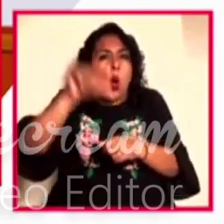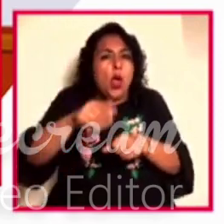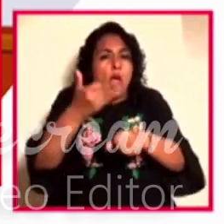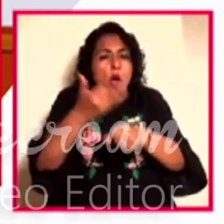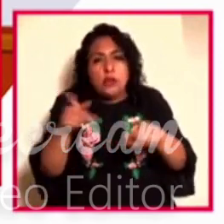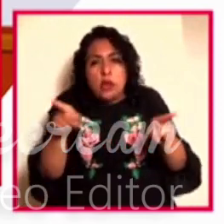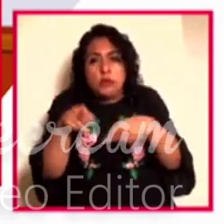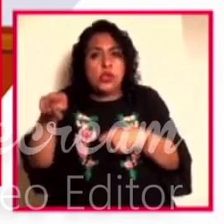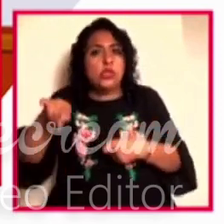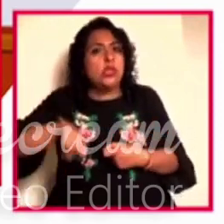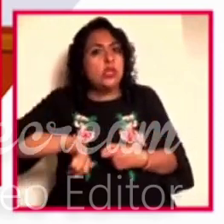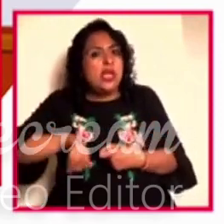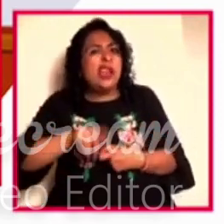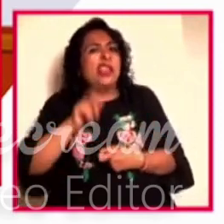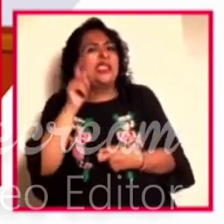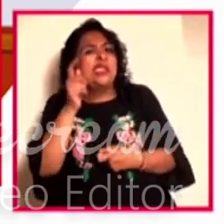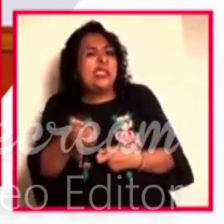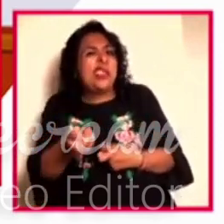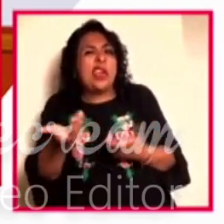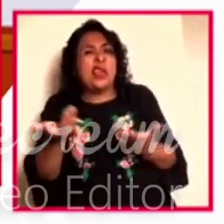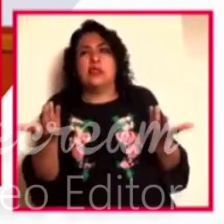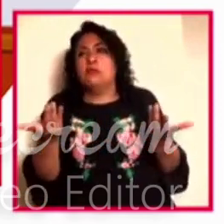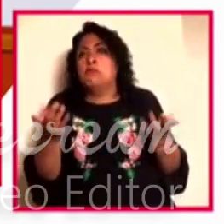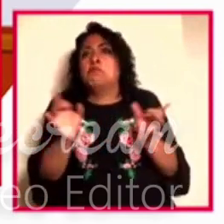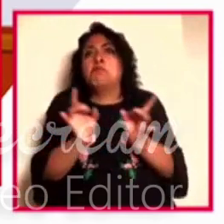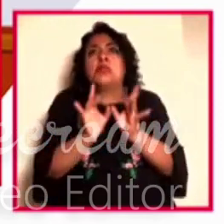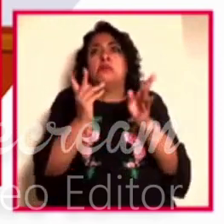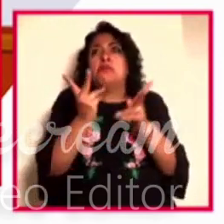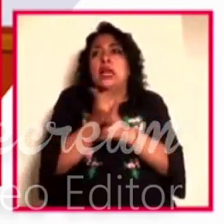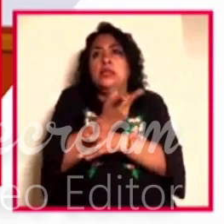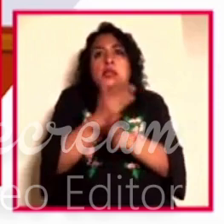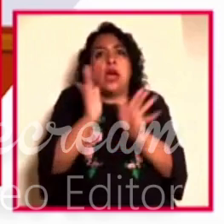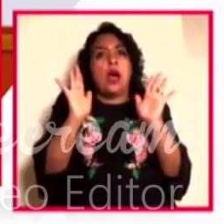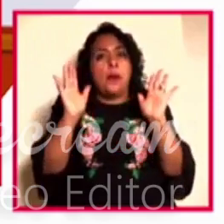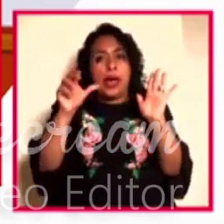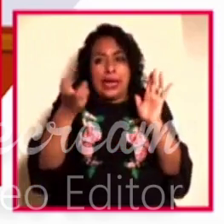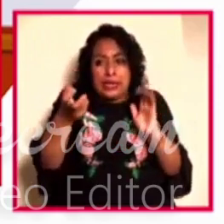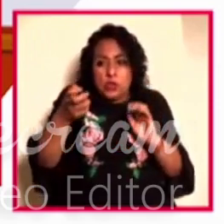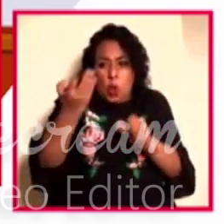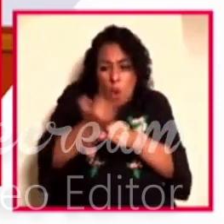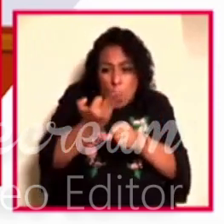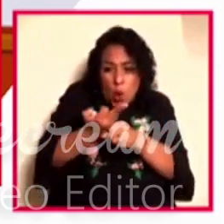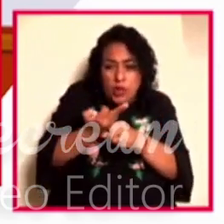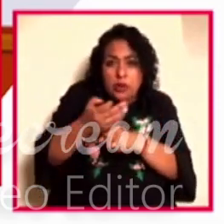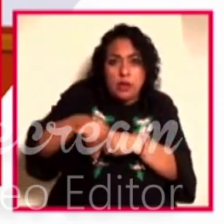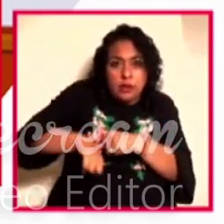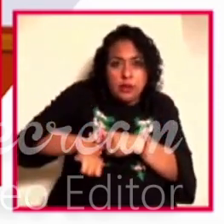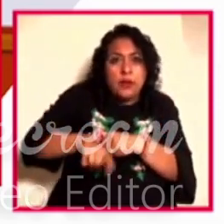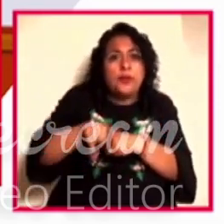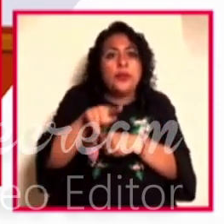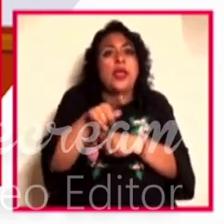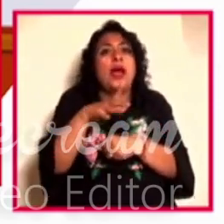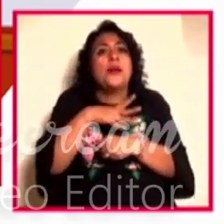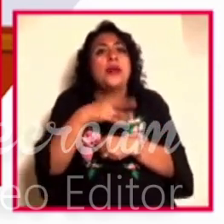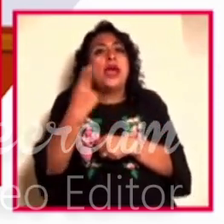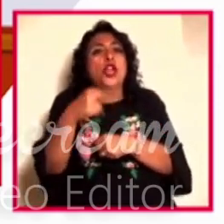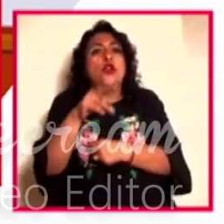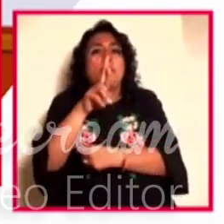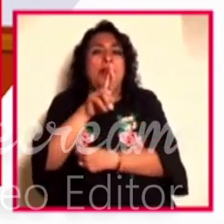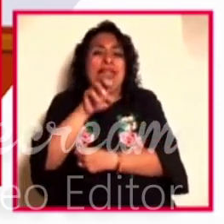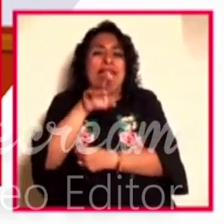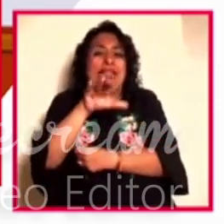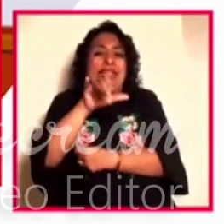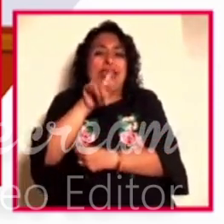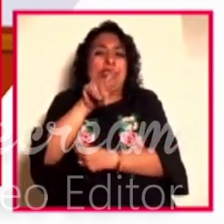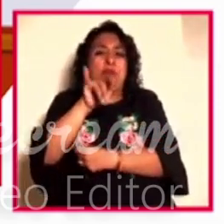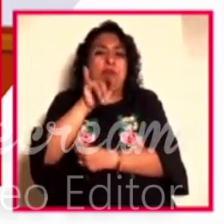interesado por las cosas que estaban sucediendo en el momento, y justo llega lo que él le llamaba el renacimiento instrumental,